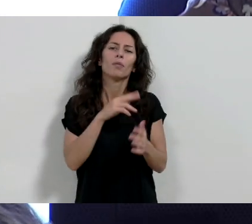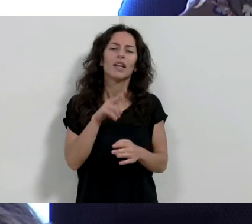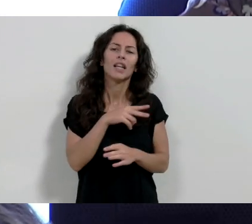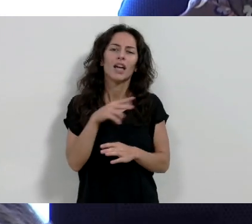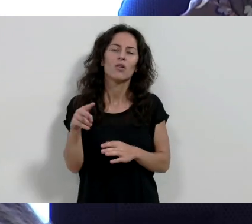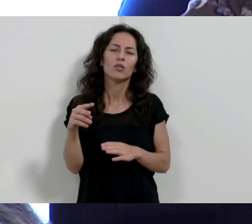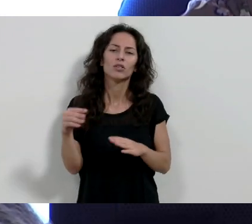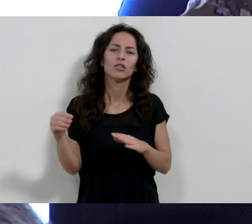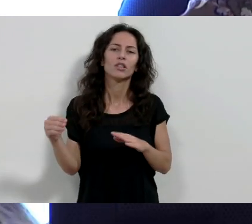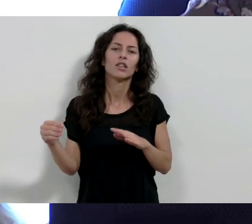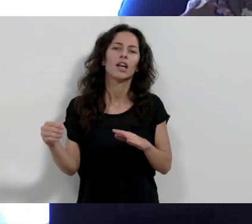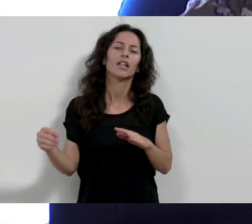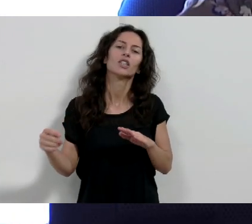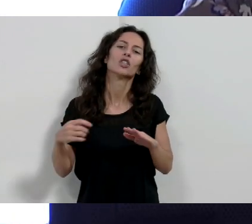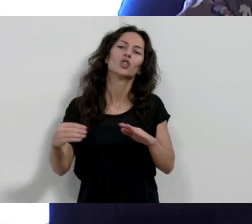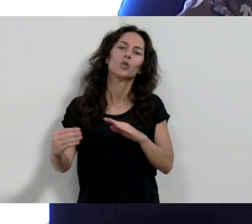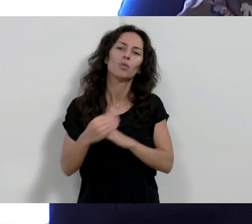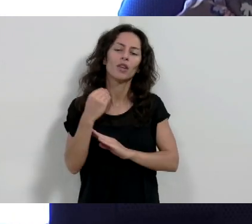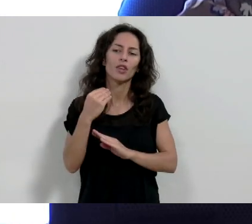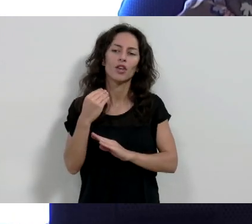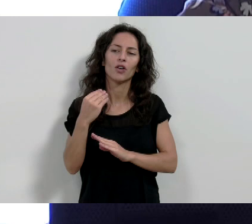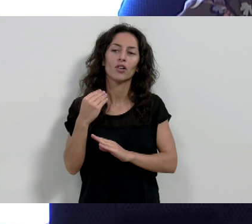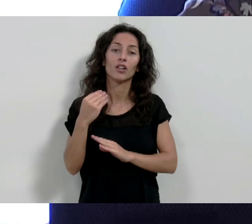bueno, con eso hay que ser un poco más prudente a la hora